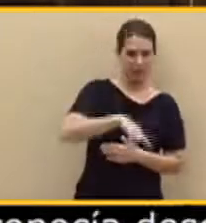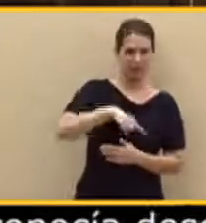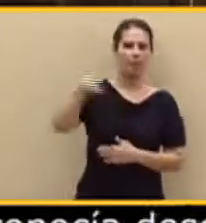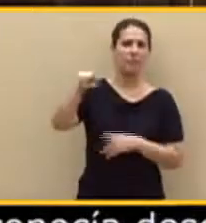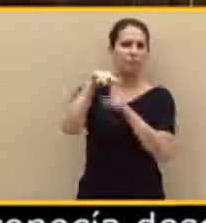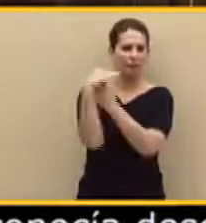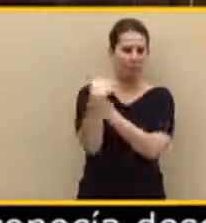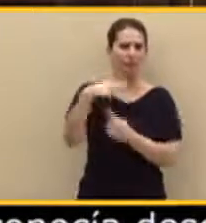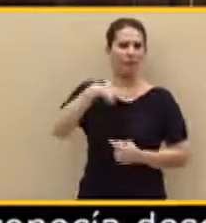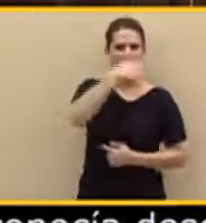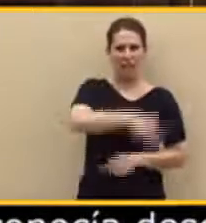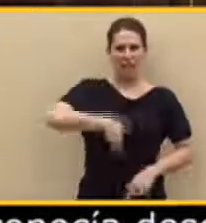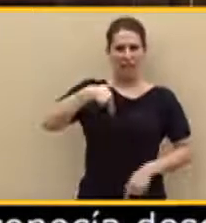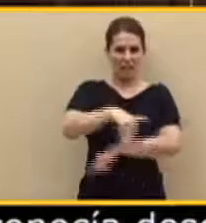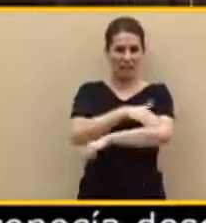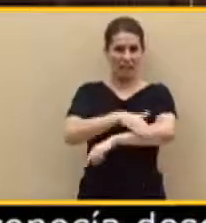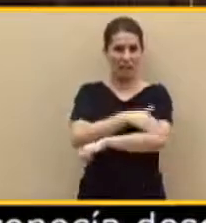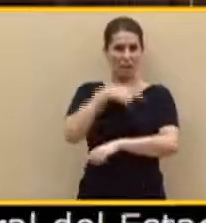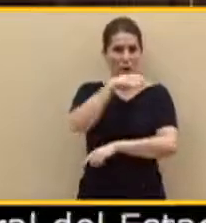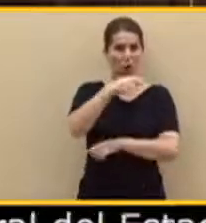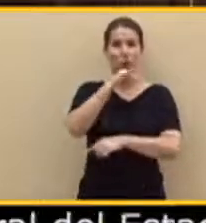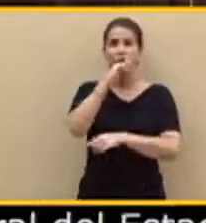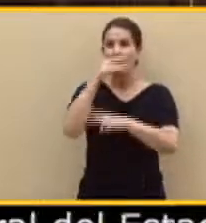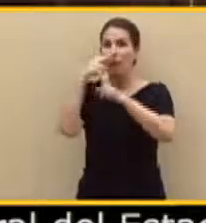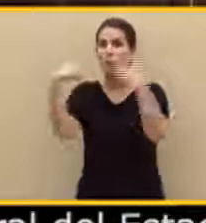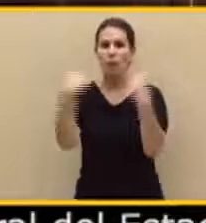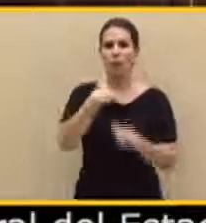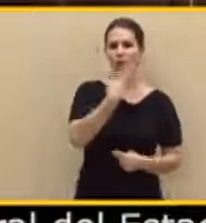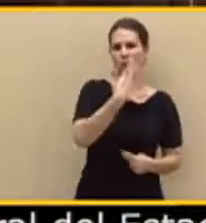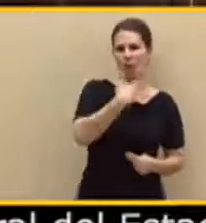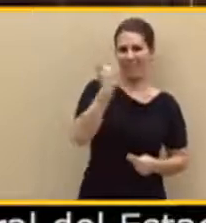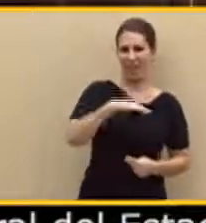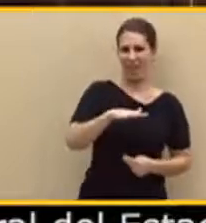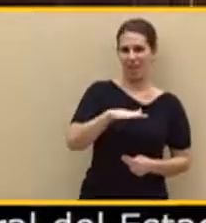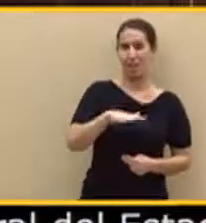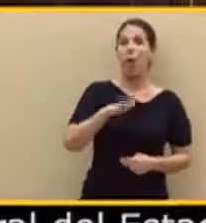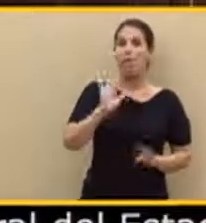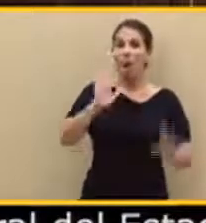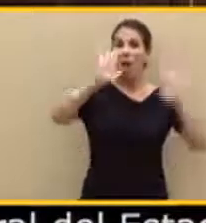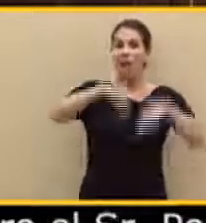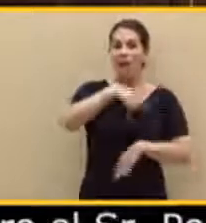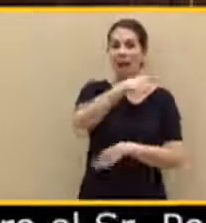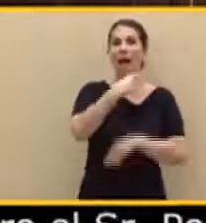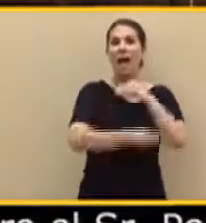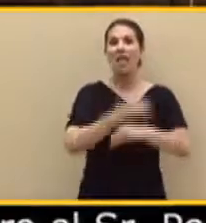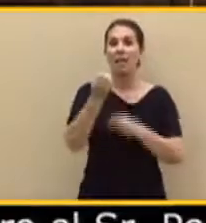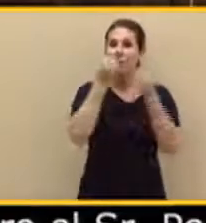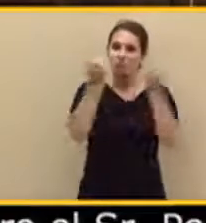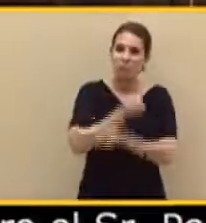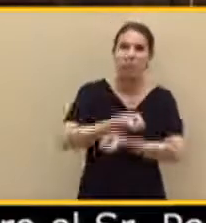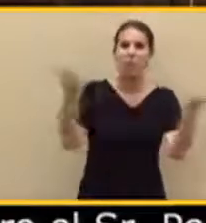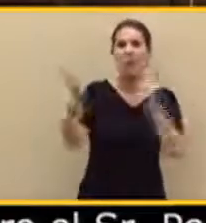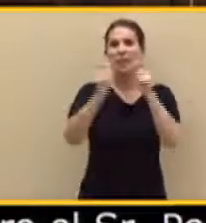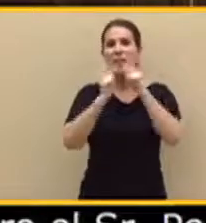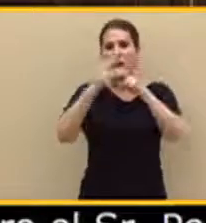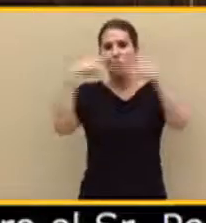ese criterio todavía no se había hecho público. Pero el señor Pedro Antonio Sánchez cometió la imprudencia de contarlo en una entrevista pública en una radio de